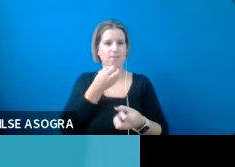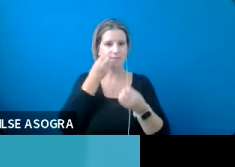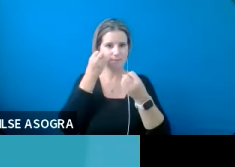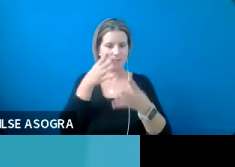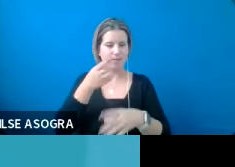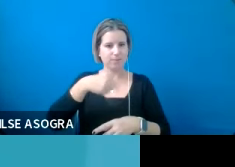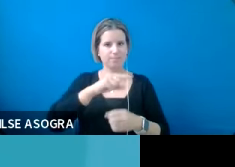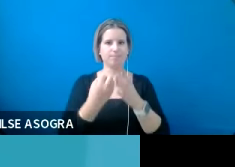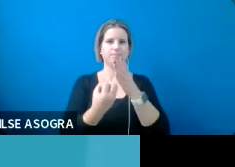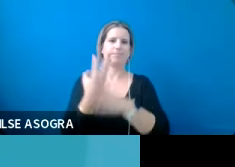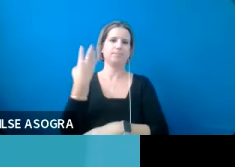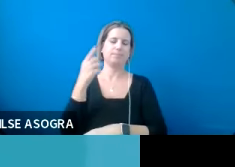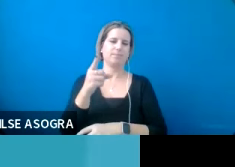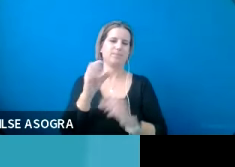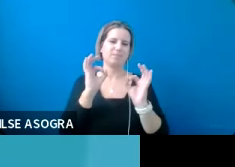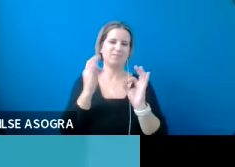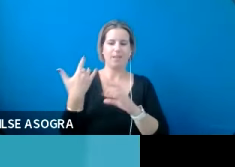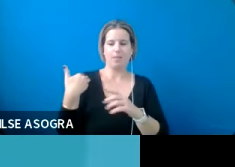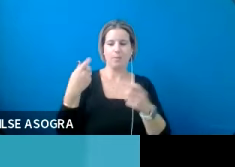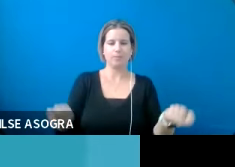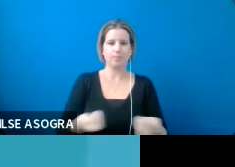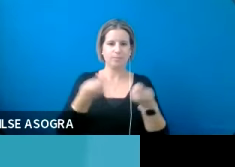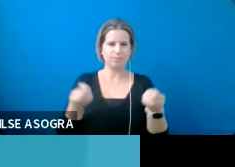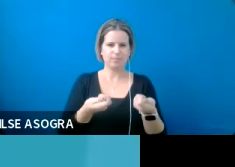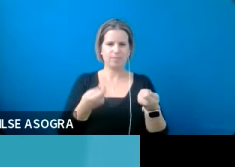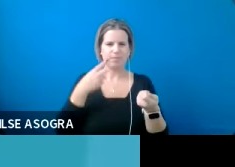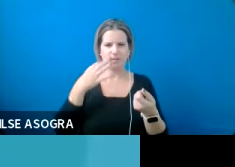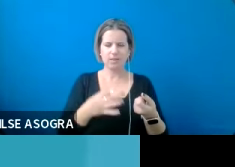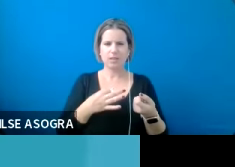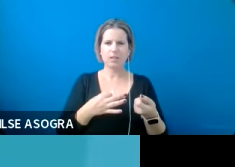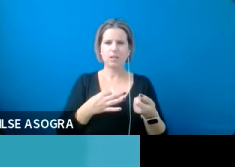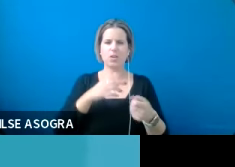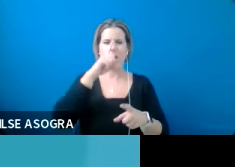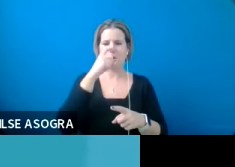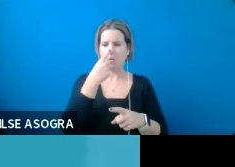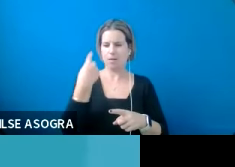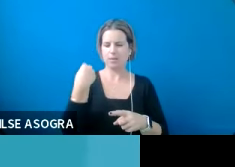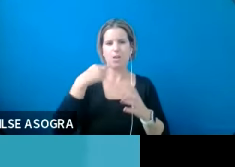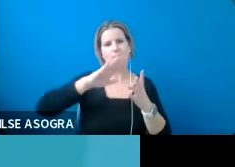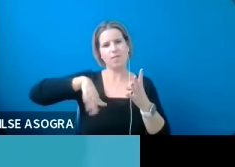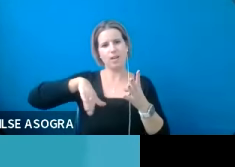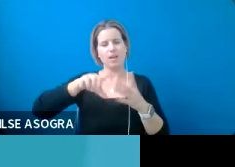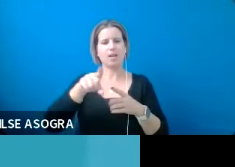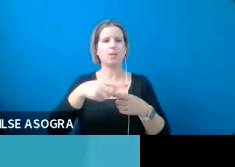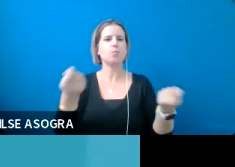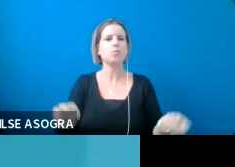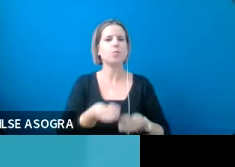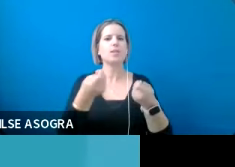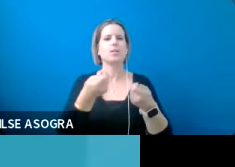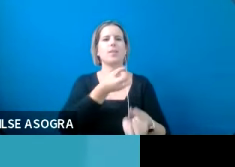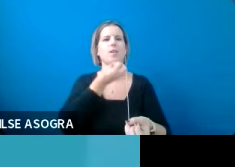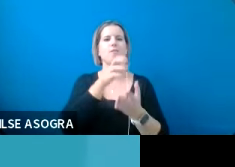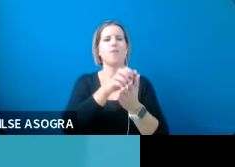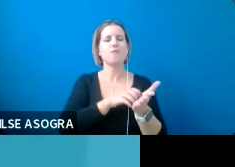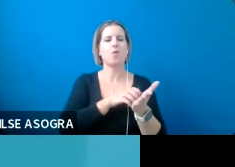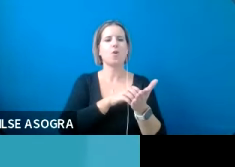vosotros sobre todo porque es de reciente publicación creo que fue a finales del año pasado cuando se publicó es un informe de